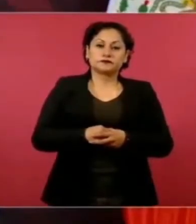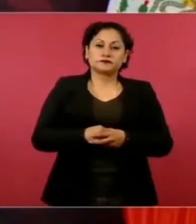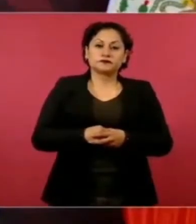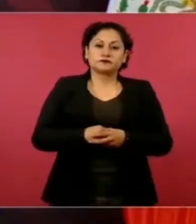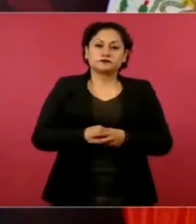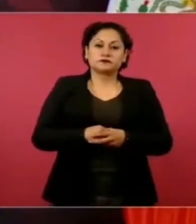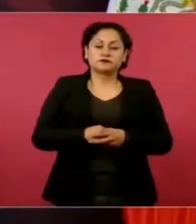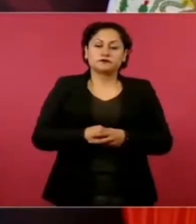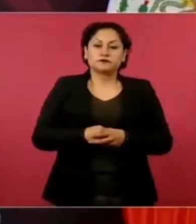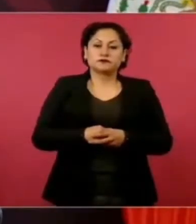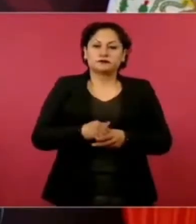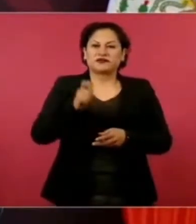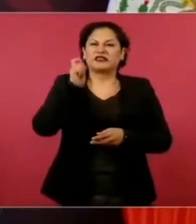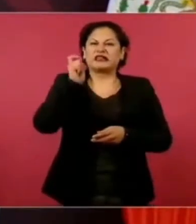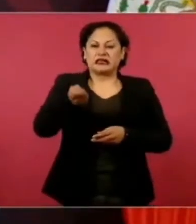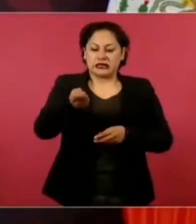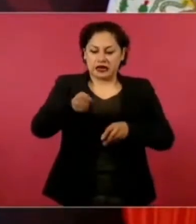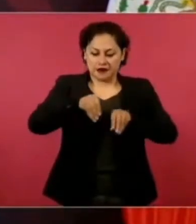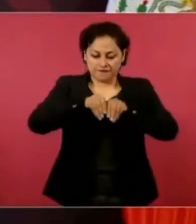todo